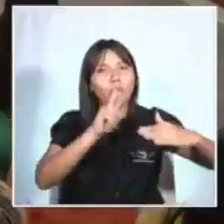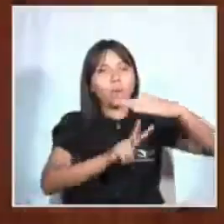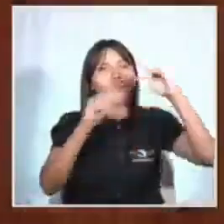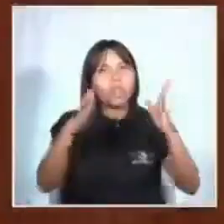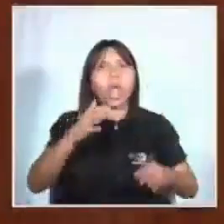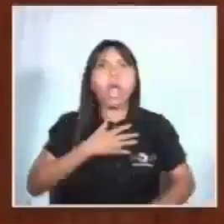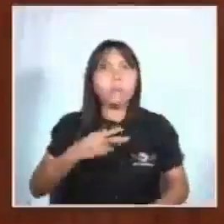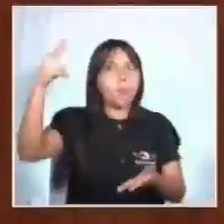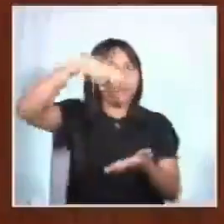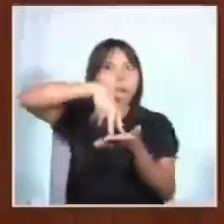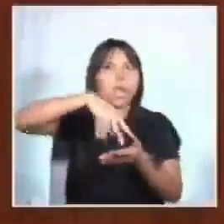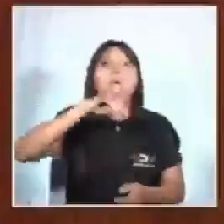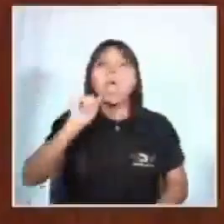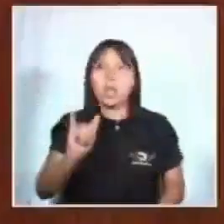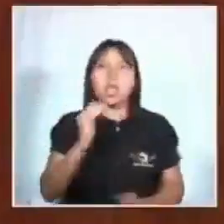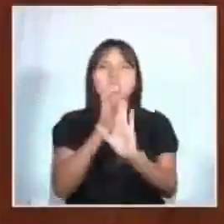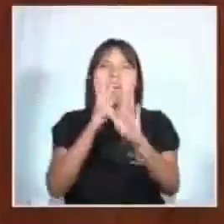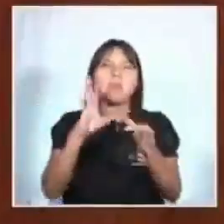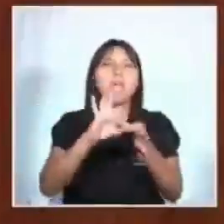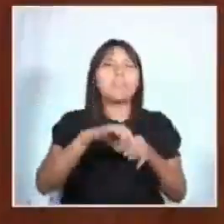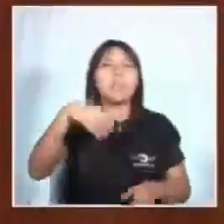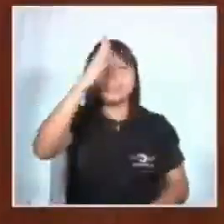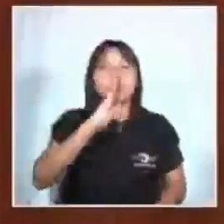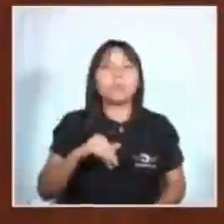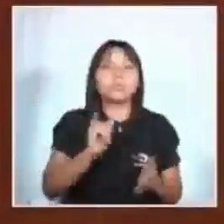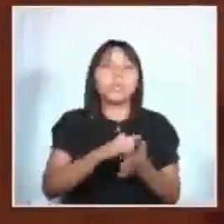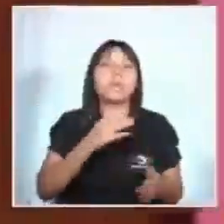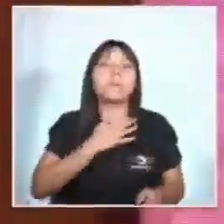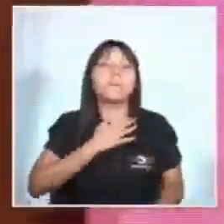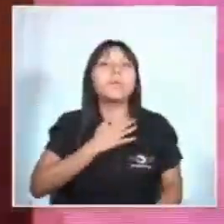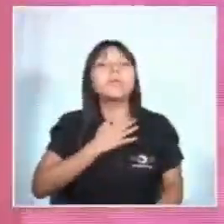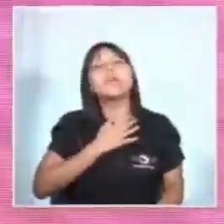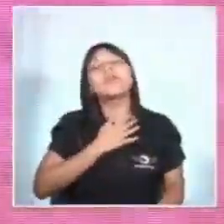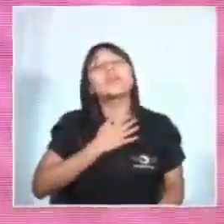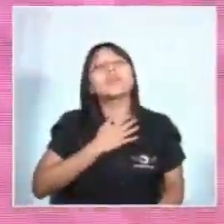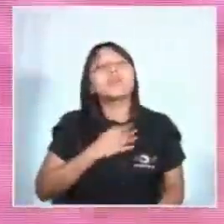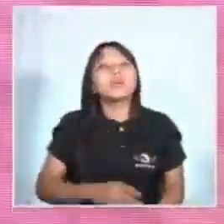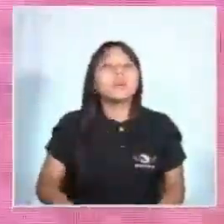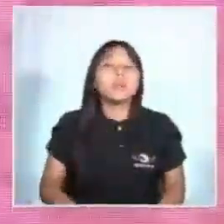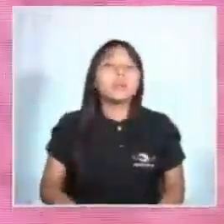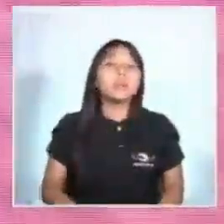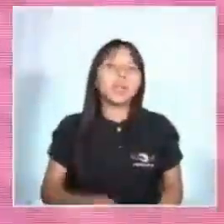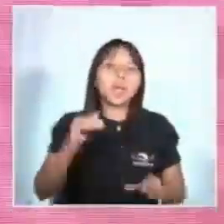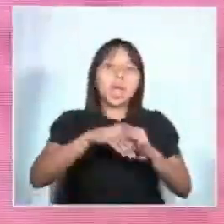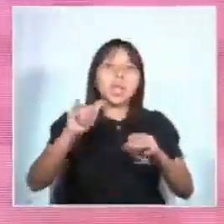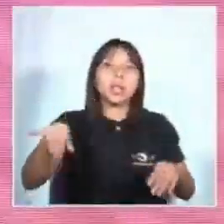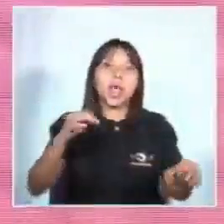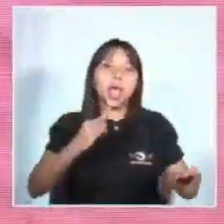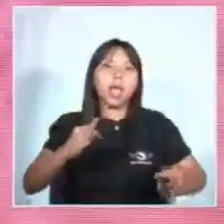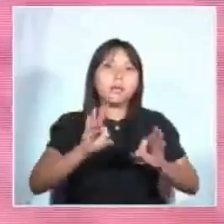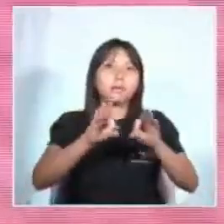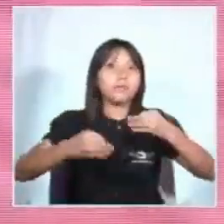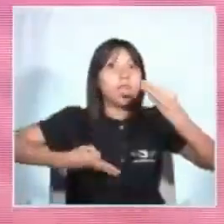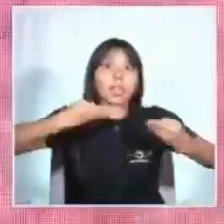Me paré, les hablé acerca del Dios que bendice regeneracionalmente. Y en esa fiesta irrumpe el Espíritu